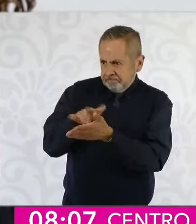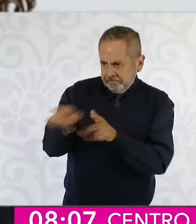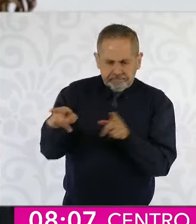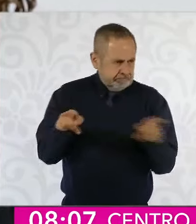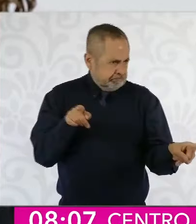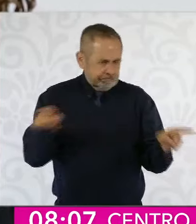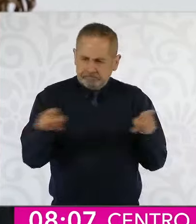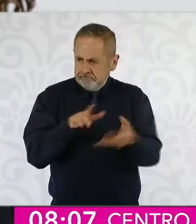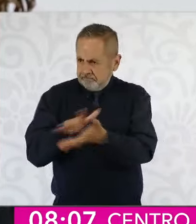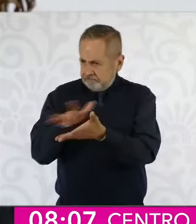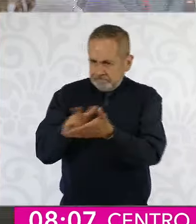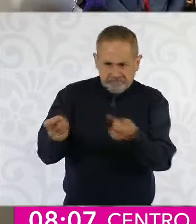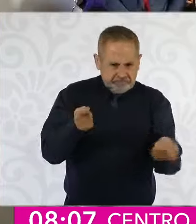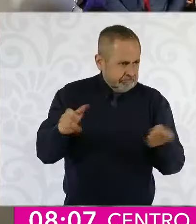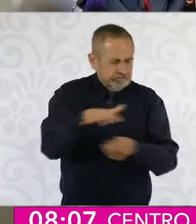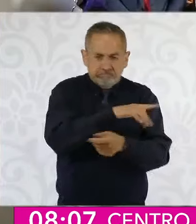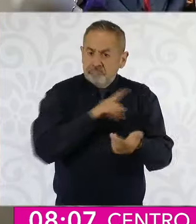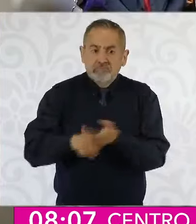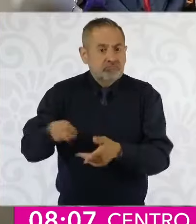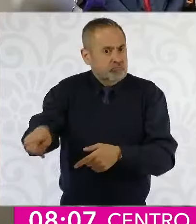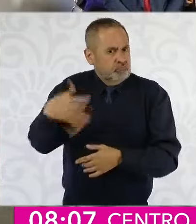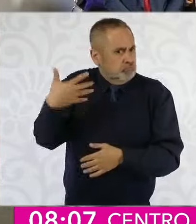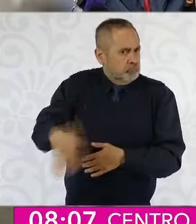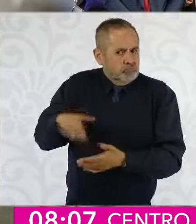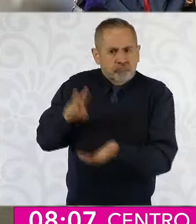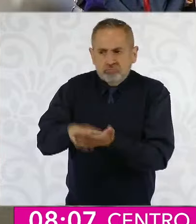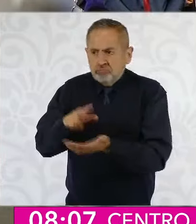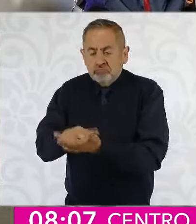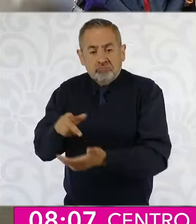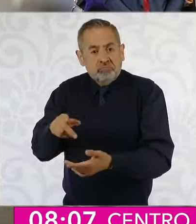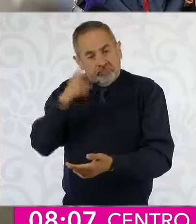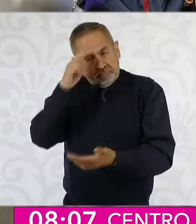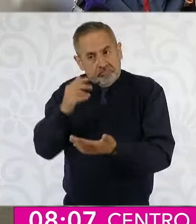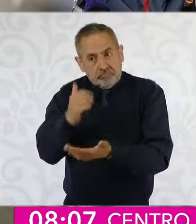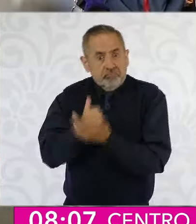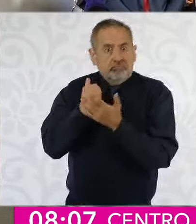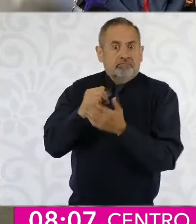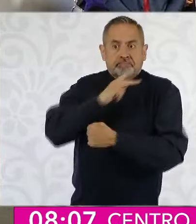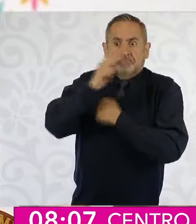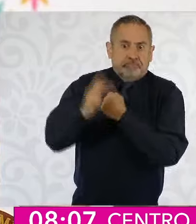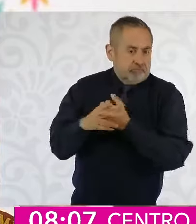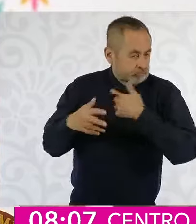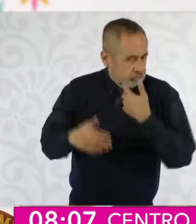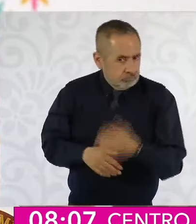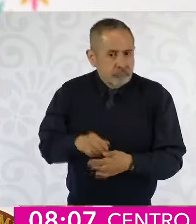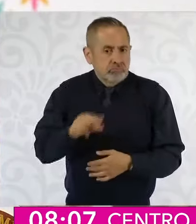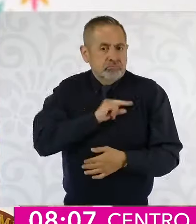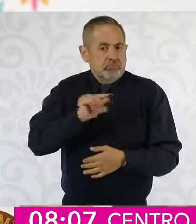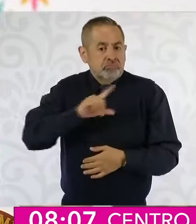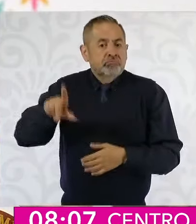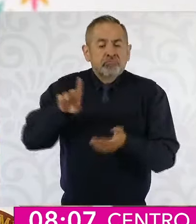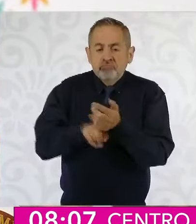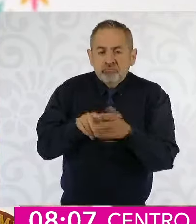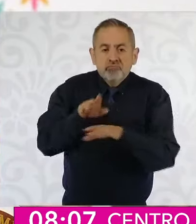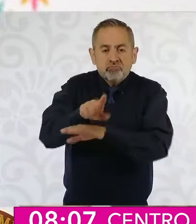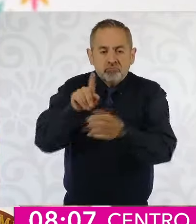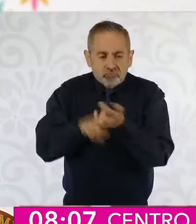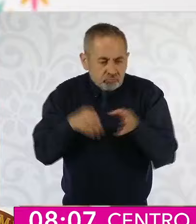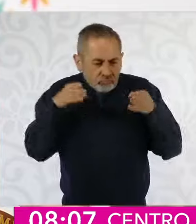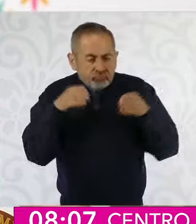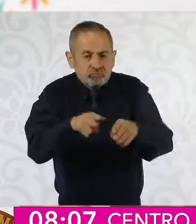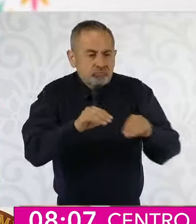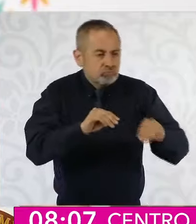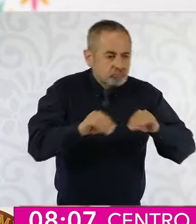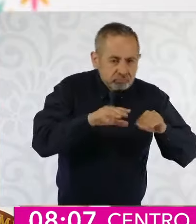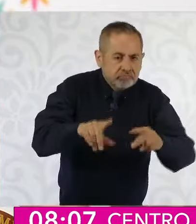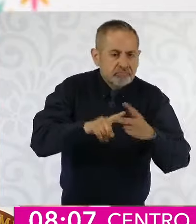prioridad para el país, no solo para el gobierno. Y tiene especialidad en infraestructura para sectores de